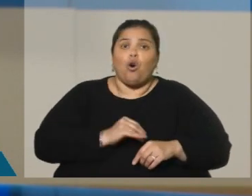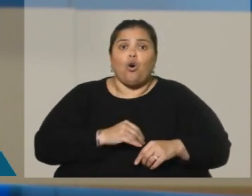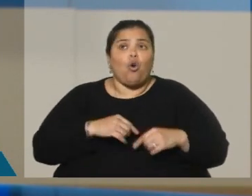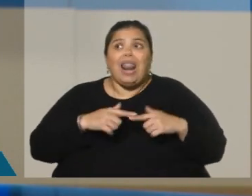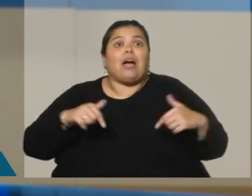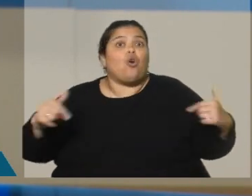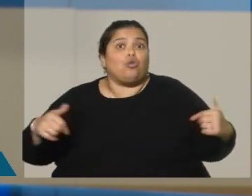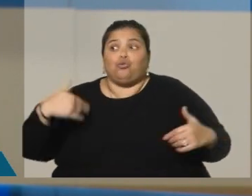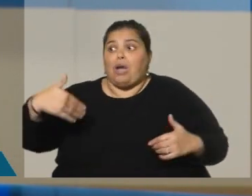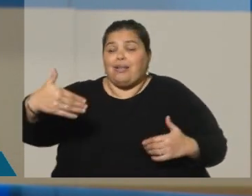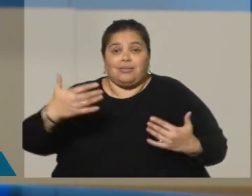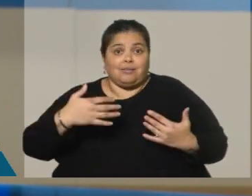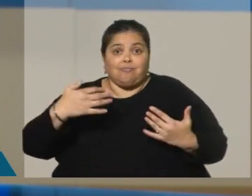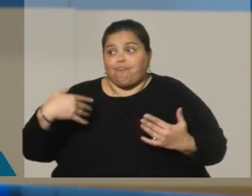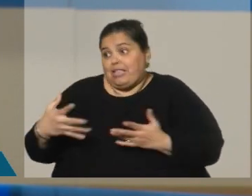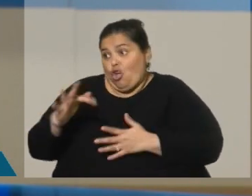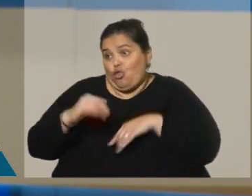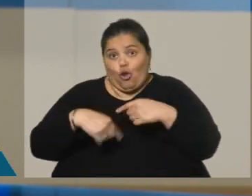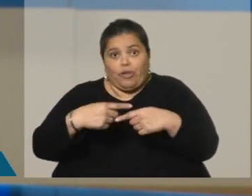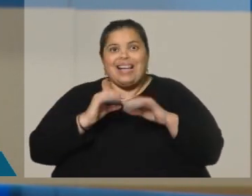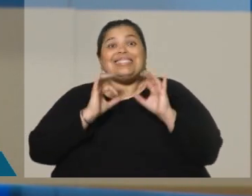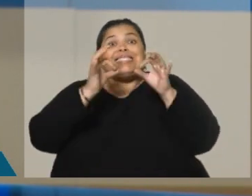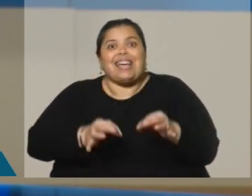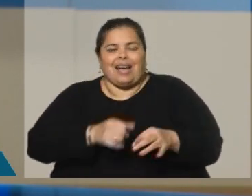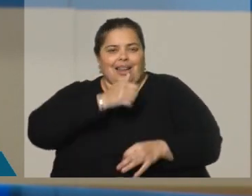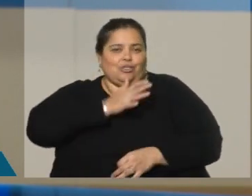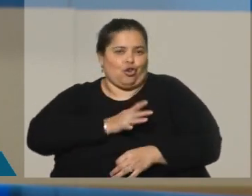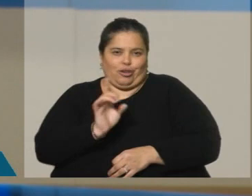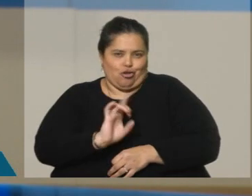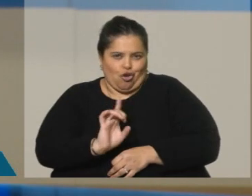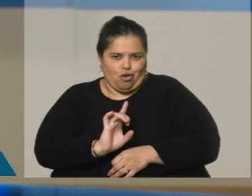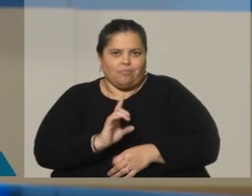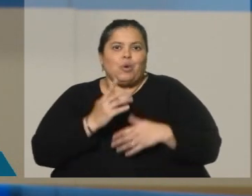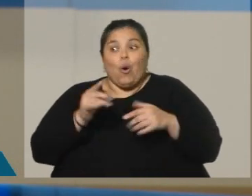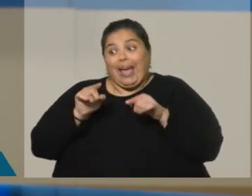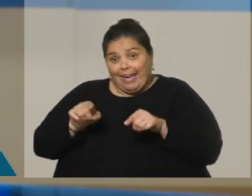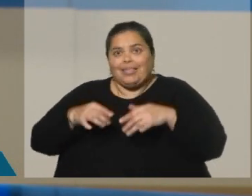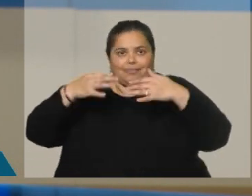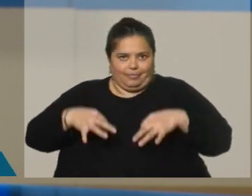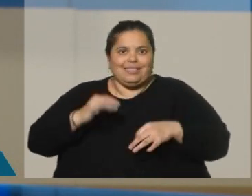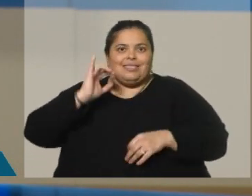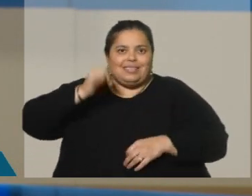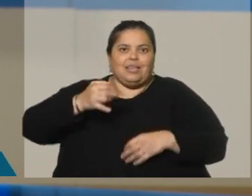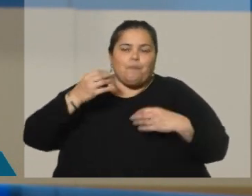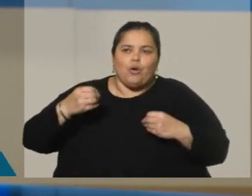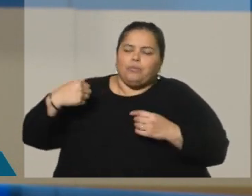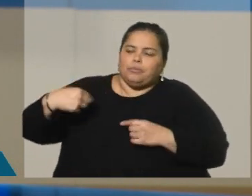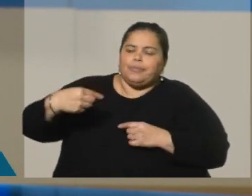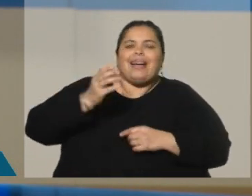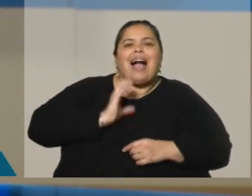cotidianidad alcanzan esa ese nivel Y por consiguiente no son pasibles de un abordaje